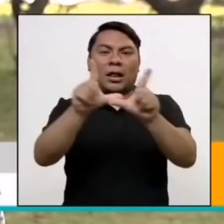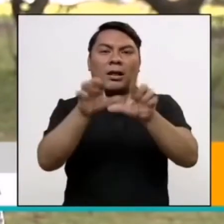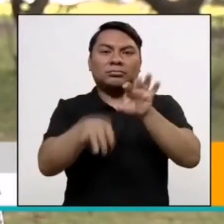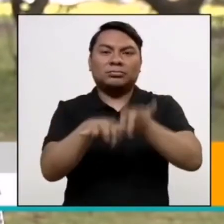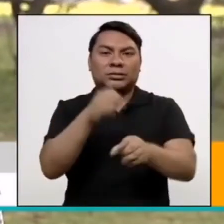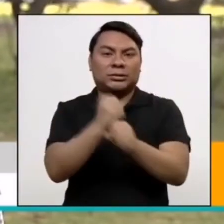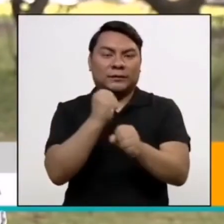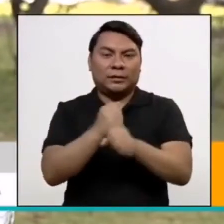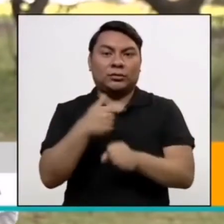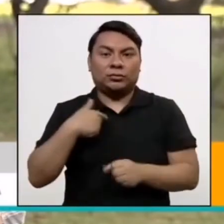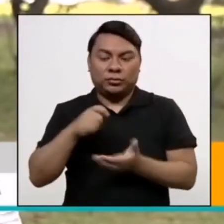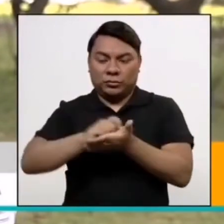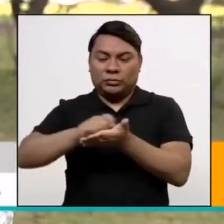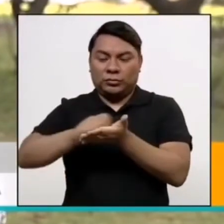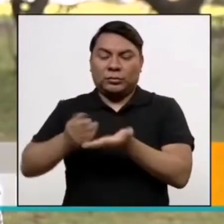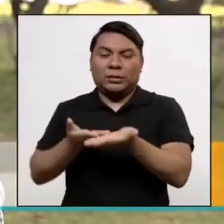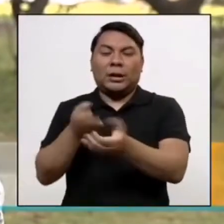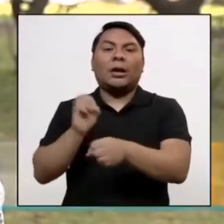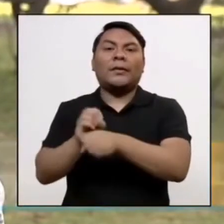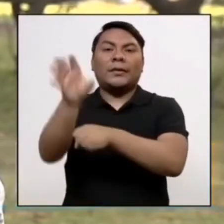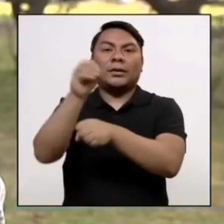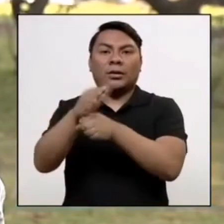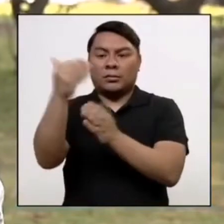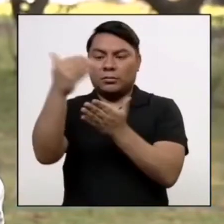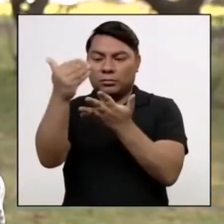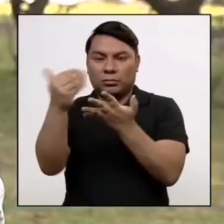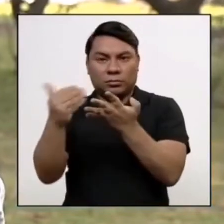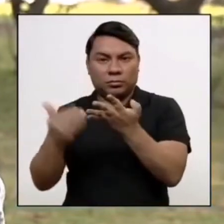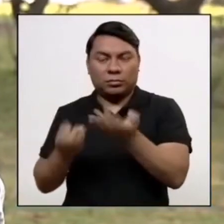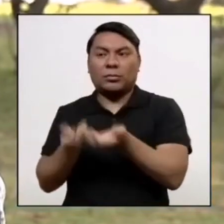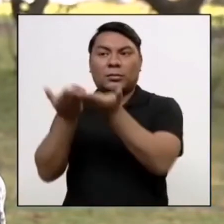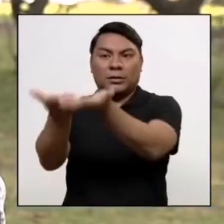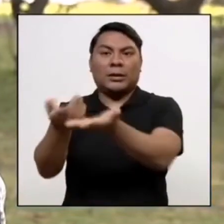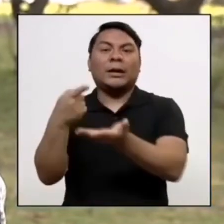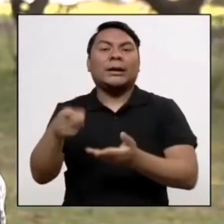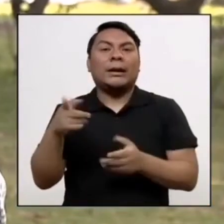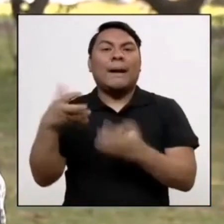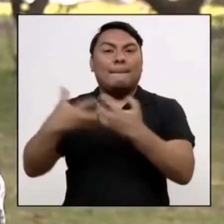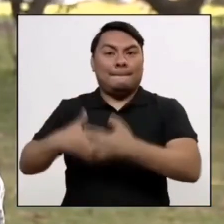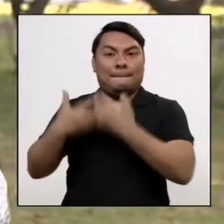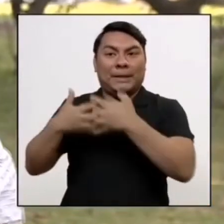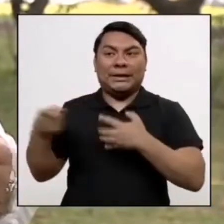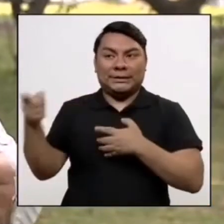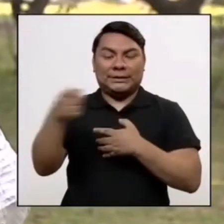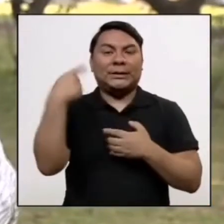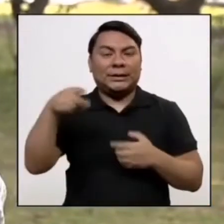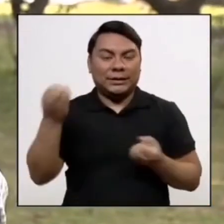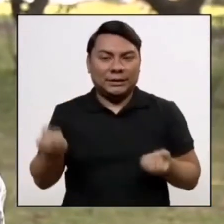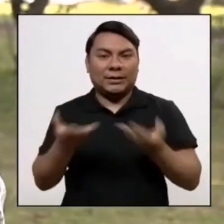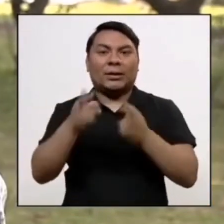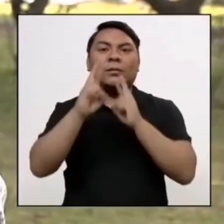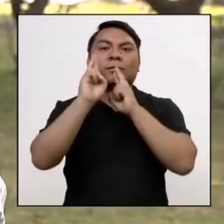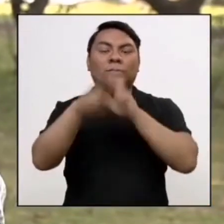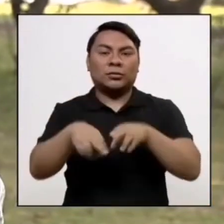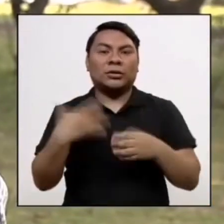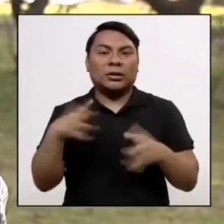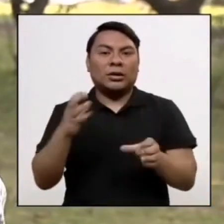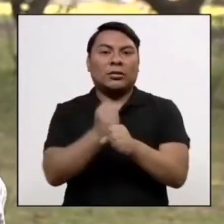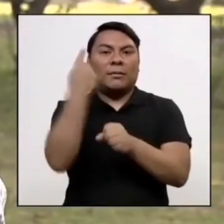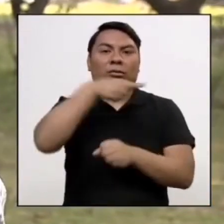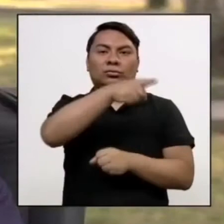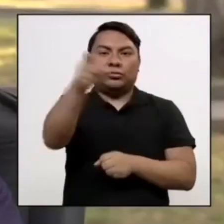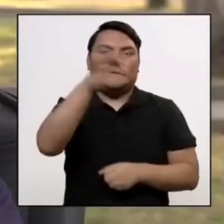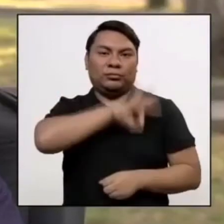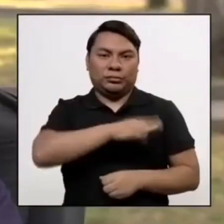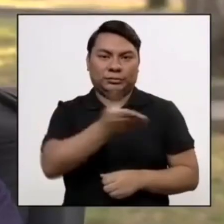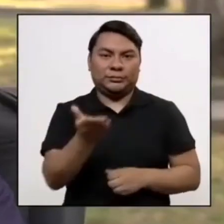nuestra declaración hemos generado no solamente recomendaciones, sino líneas de acción que son las que nos van a permitir generar los resultados concretos para todos